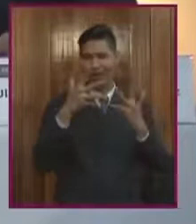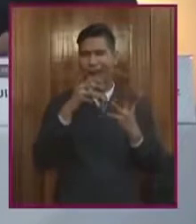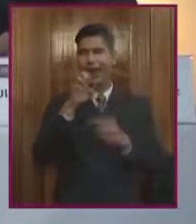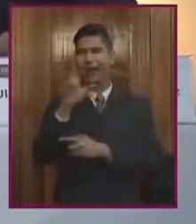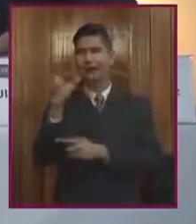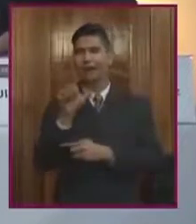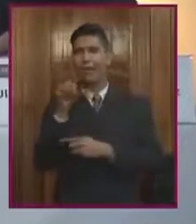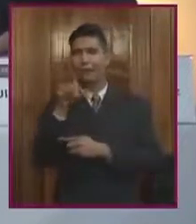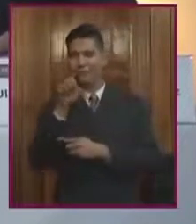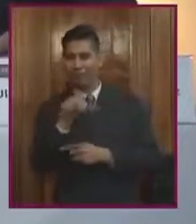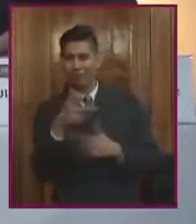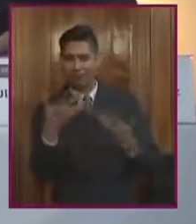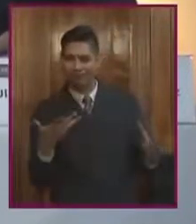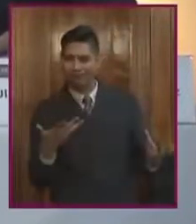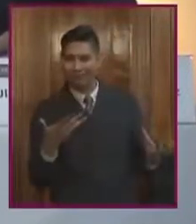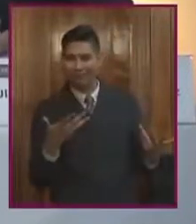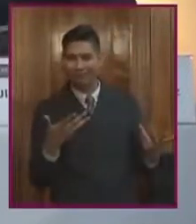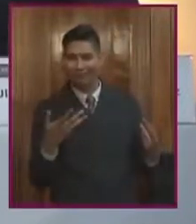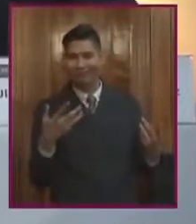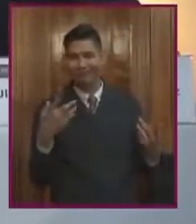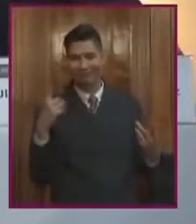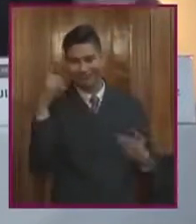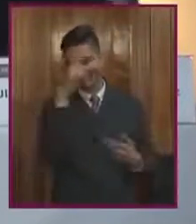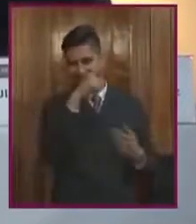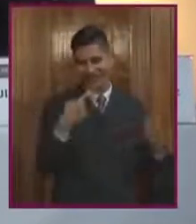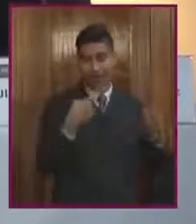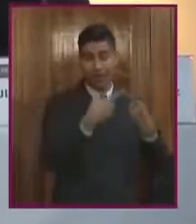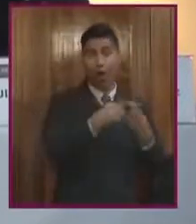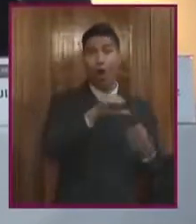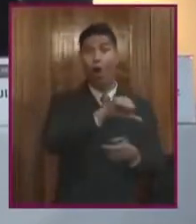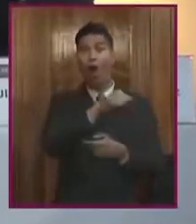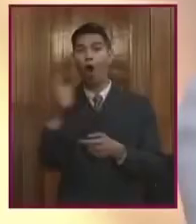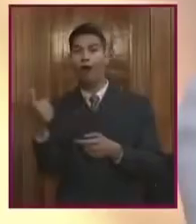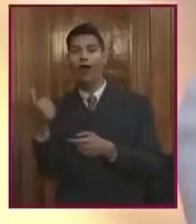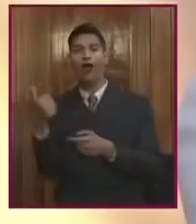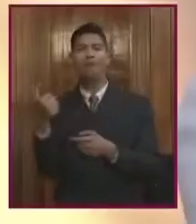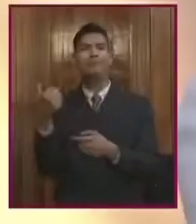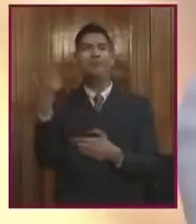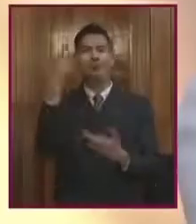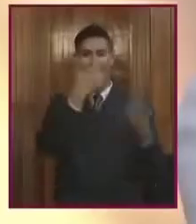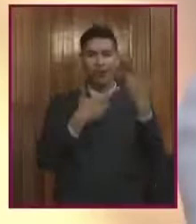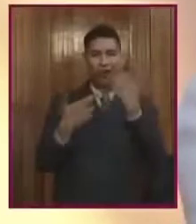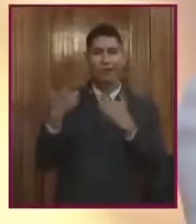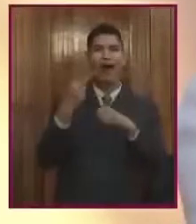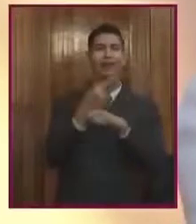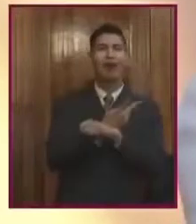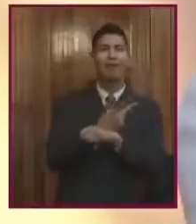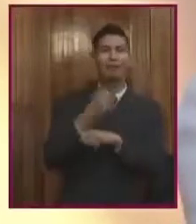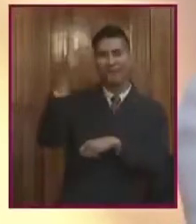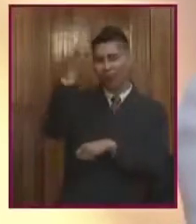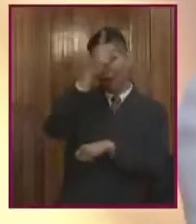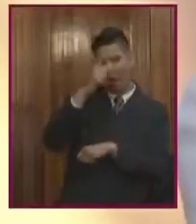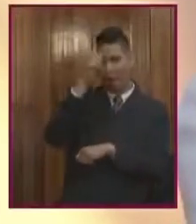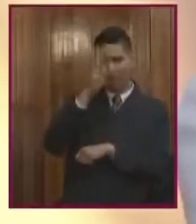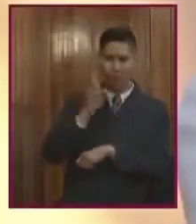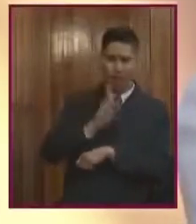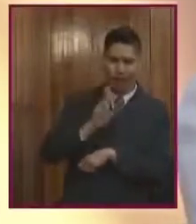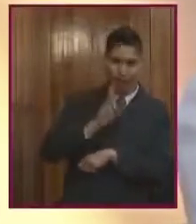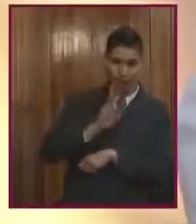por otro lado, evaluación se confunde con psicometría, teoría de la medición y